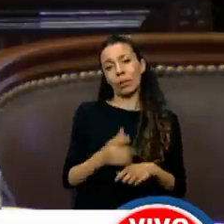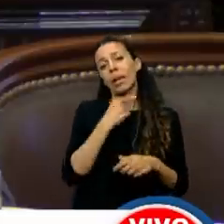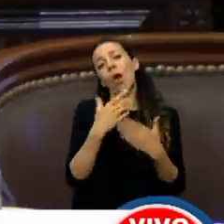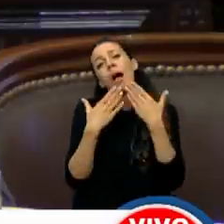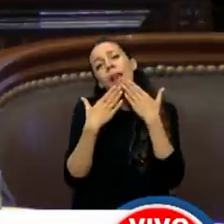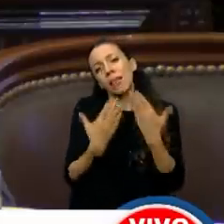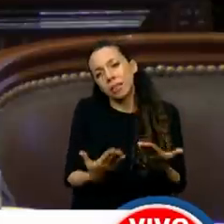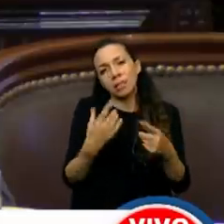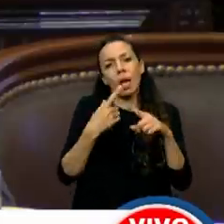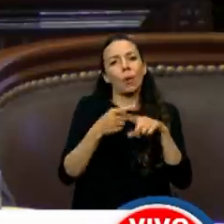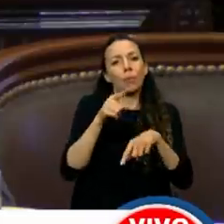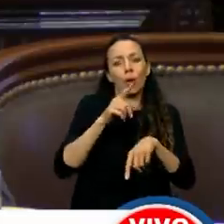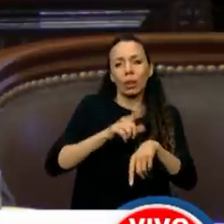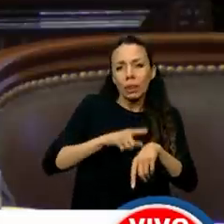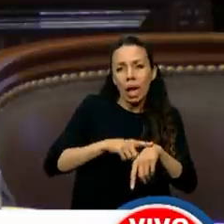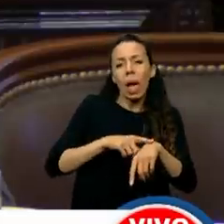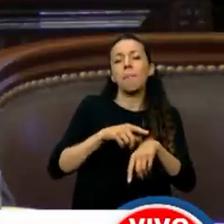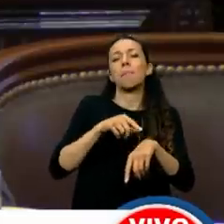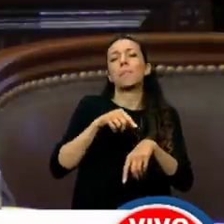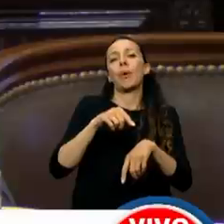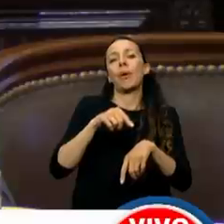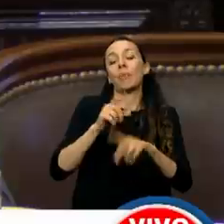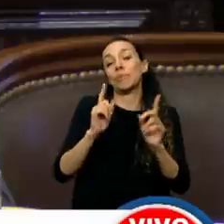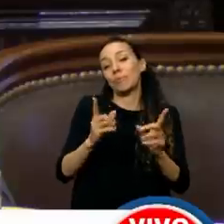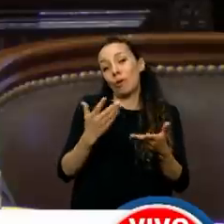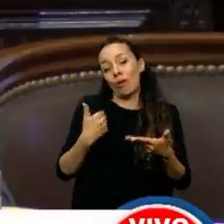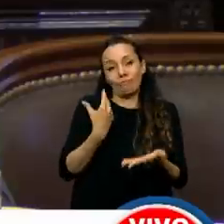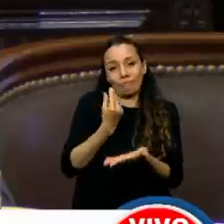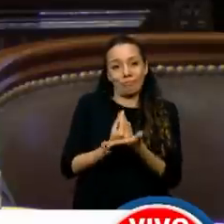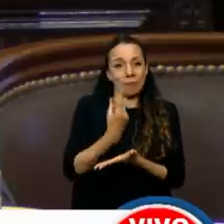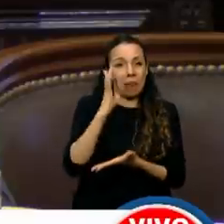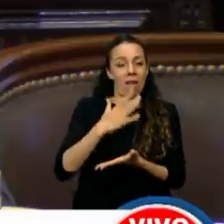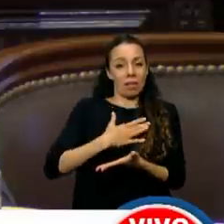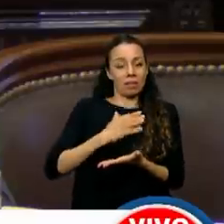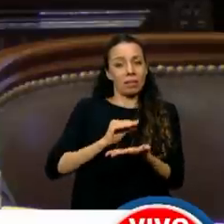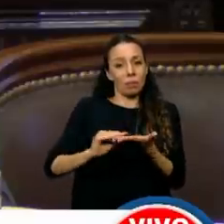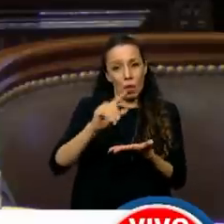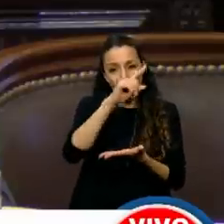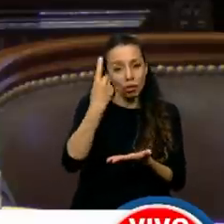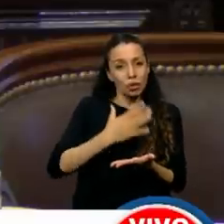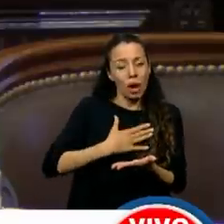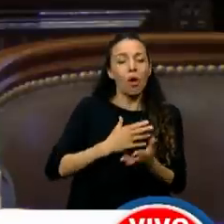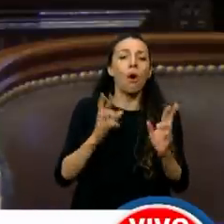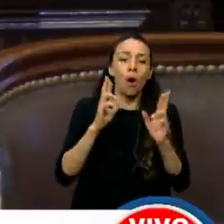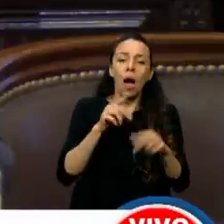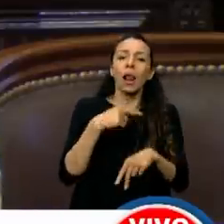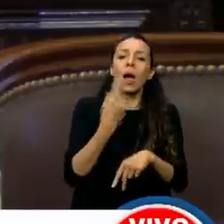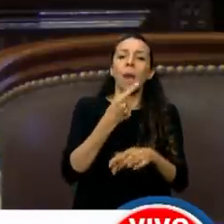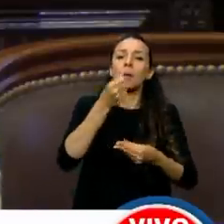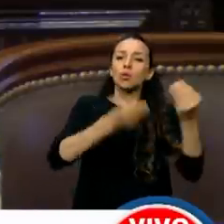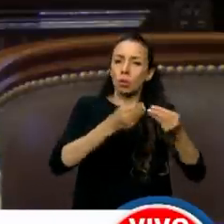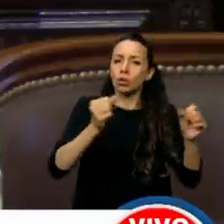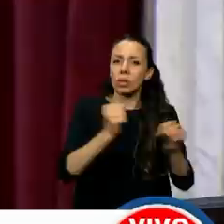por el tiempo en esta primera intervención que tengo como diputado nacional y ojalá que tengamos un presupuesto aprobado muchas gracias